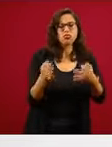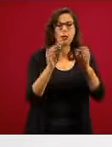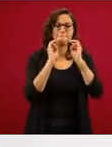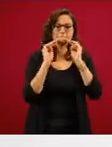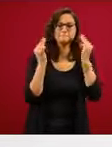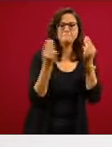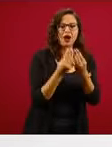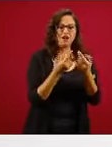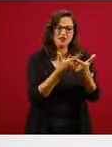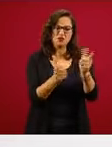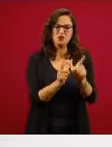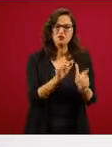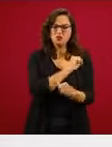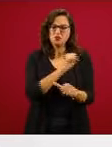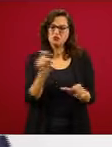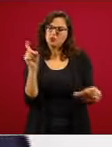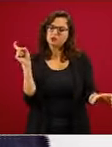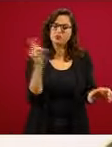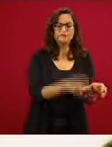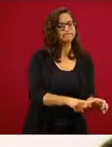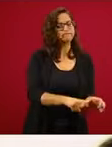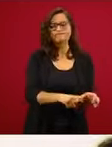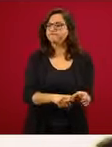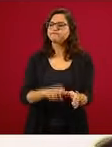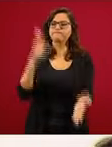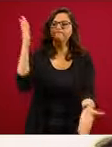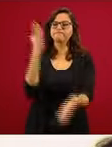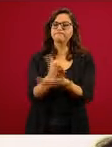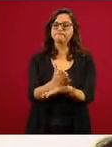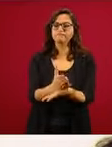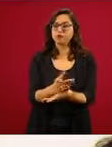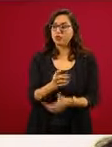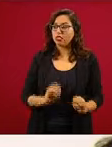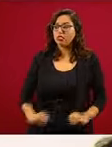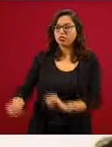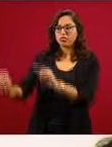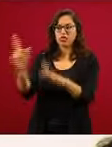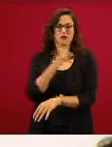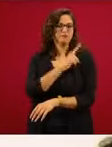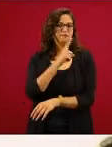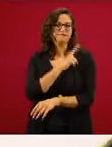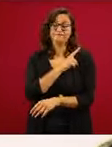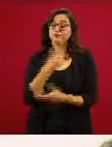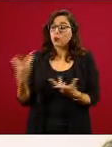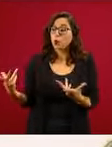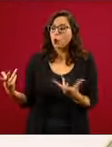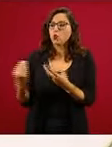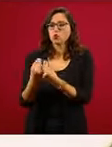No están solos, con ellos estamos construyendo el futuro.